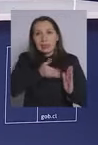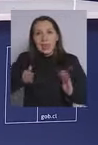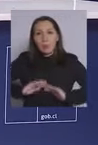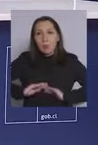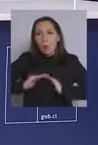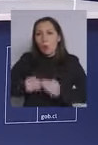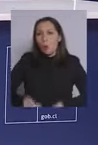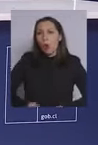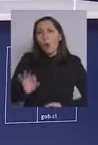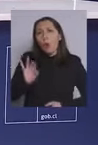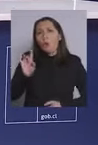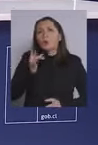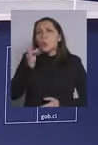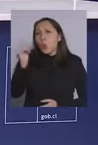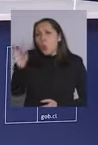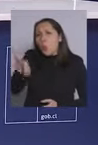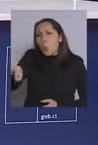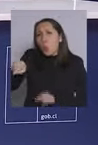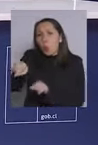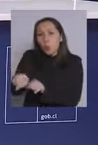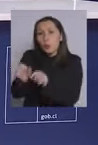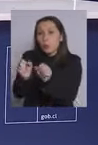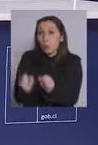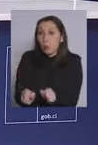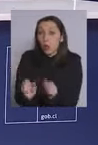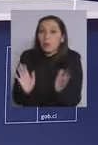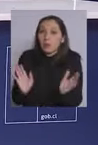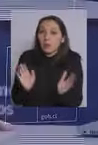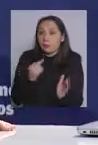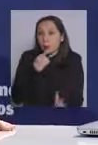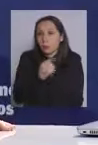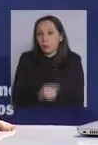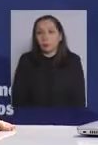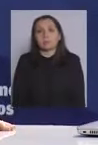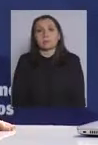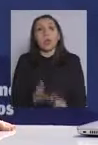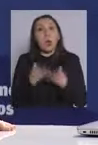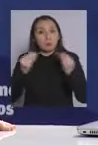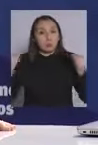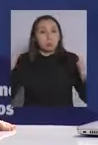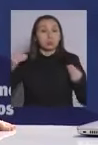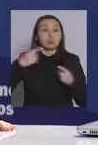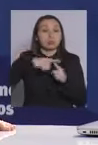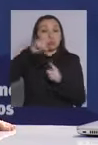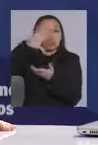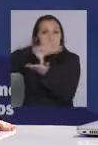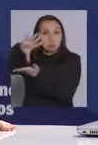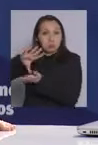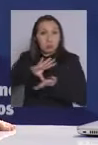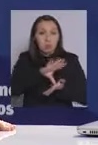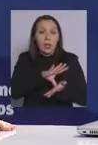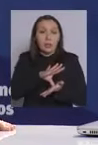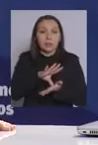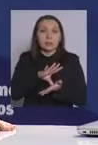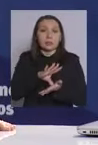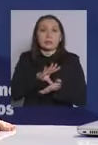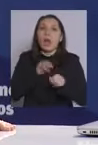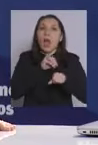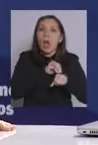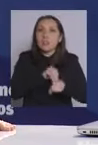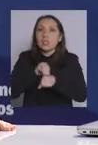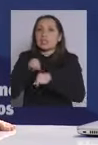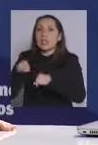embarazo o es un caso aislado como también puede ser la posibilidad en este caso? En muchos países se ha